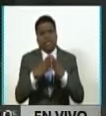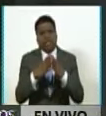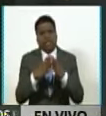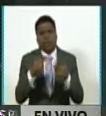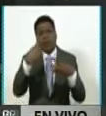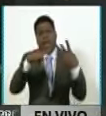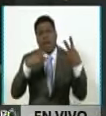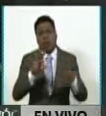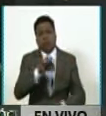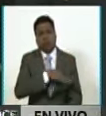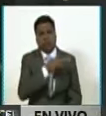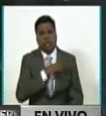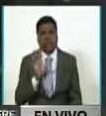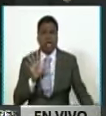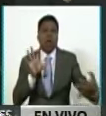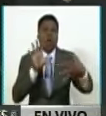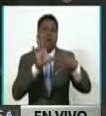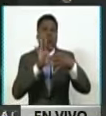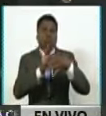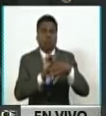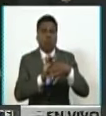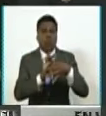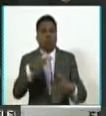sociales, de la unión cívico-militar.